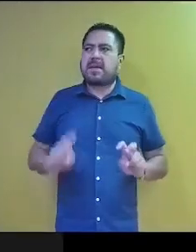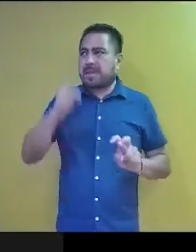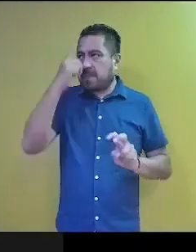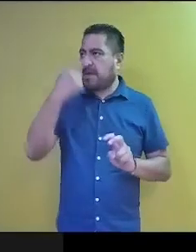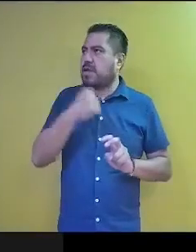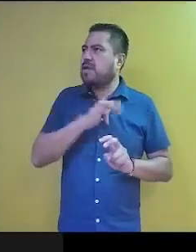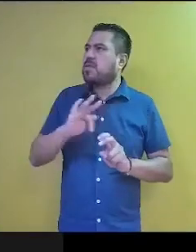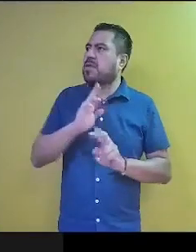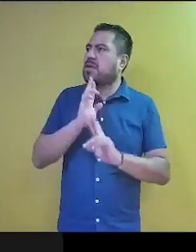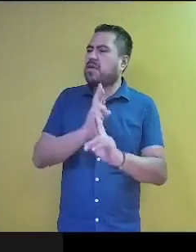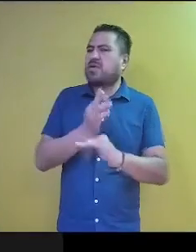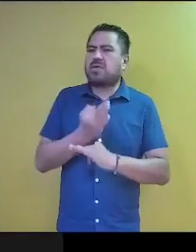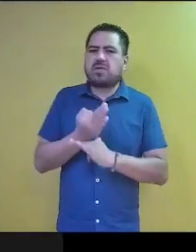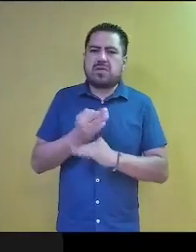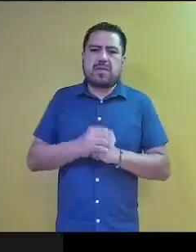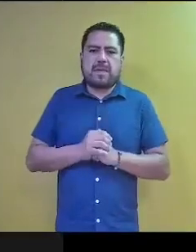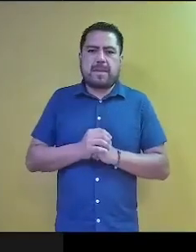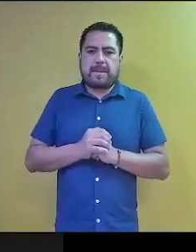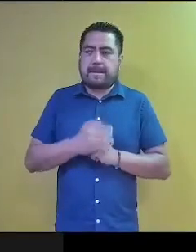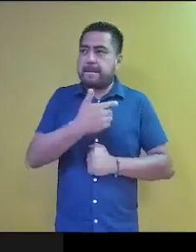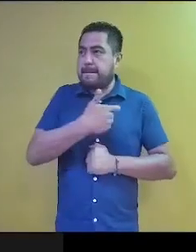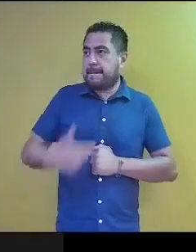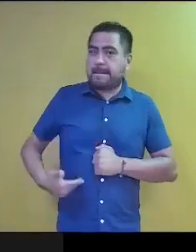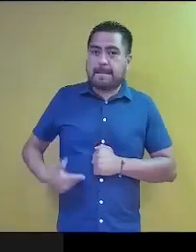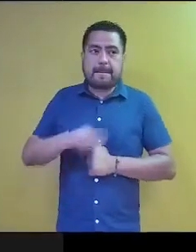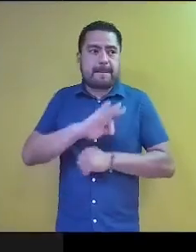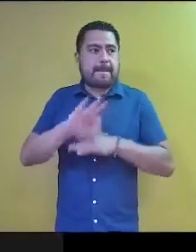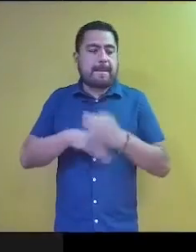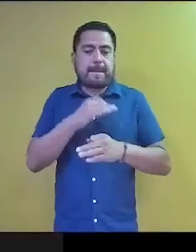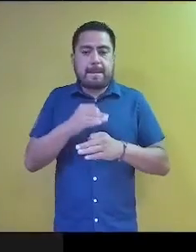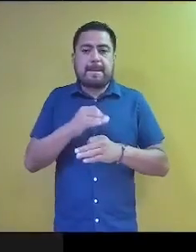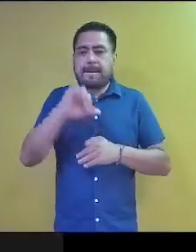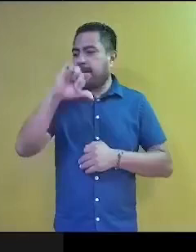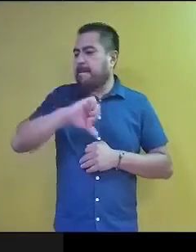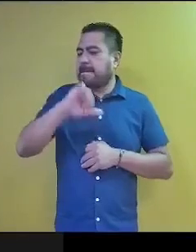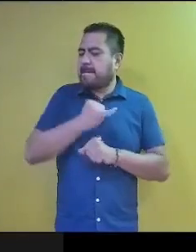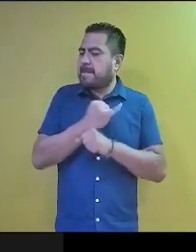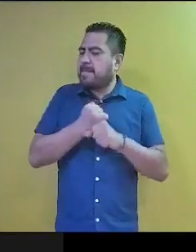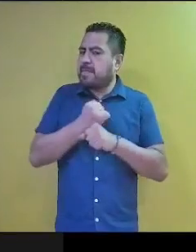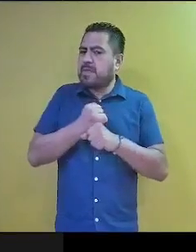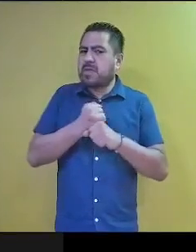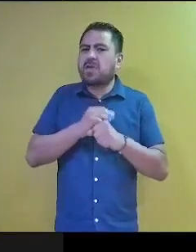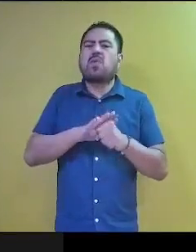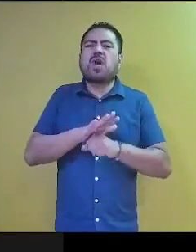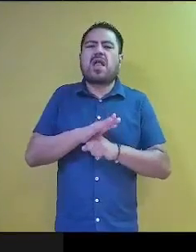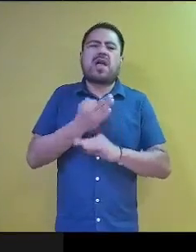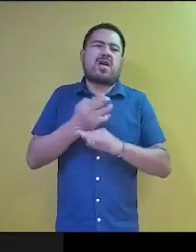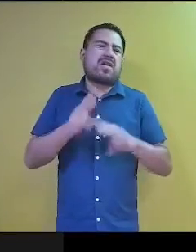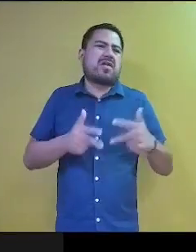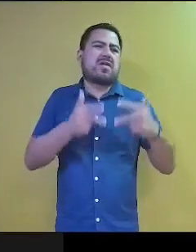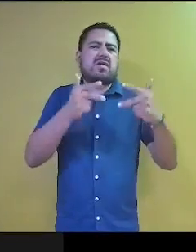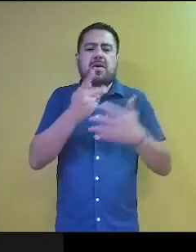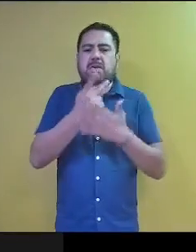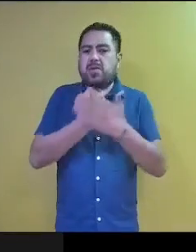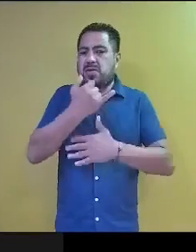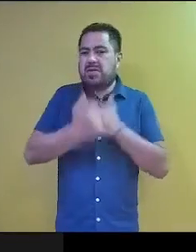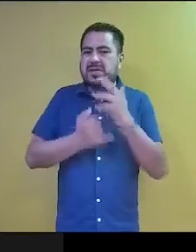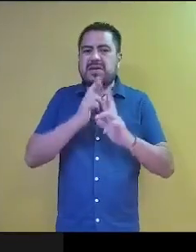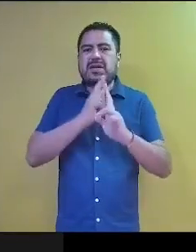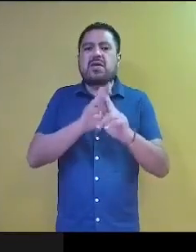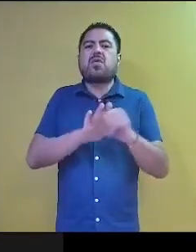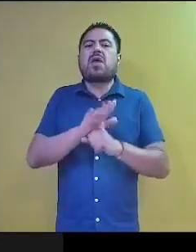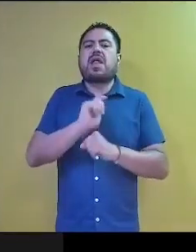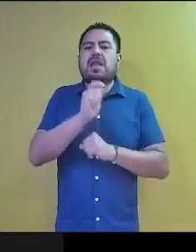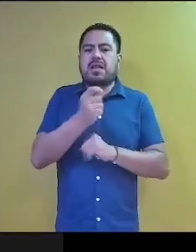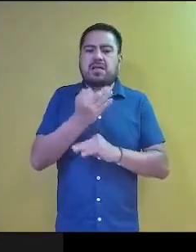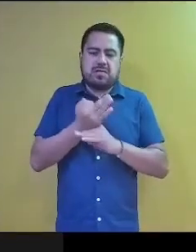resolución. Magistrada presidenta, magistradas, el asunto listado para analizar y resolver en la presente sesión corresponde a un proyecto de resolución, el cual a